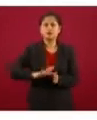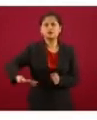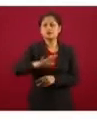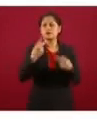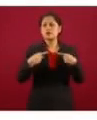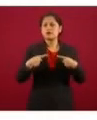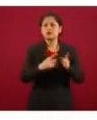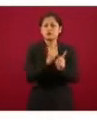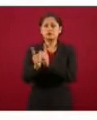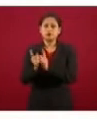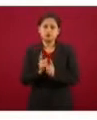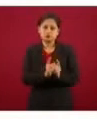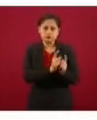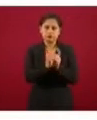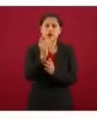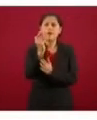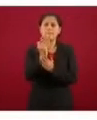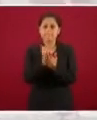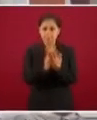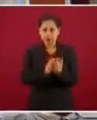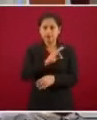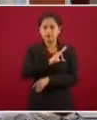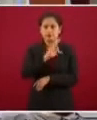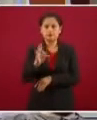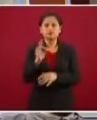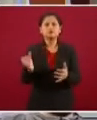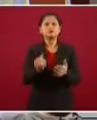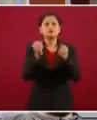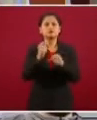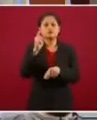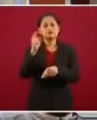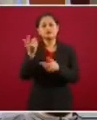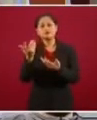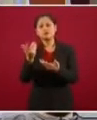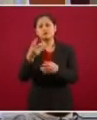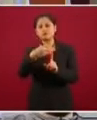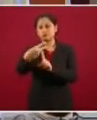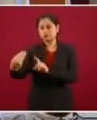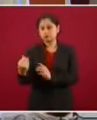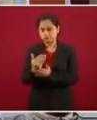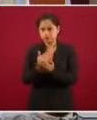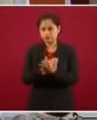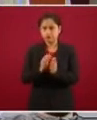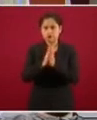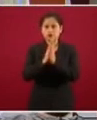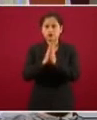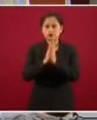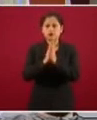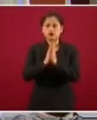COVID-19 en la población que reside en el territorio nacional. ¿Será posible tener un micrófono para pasarme allá? Porque la lista va